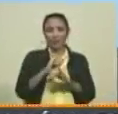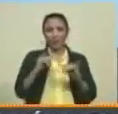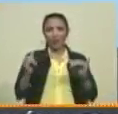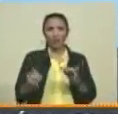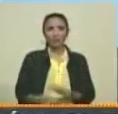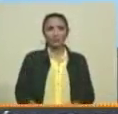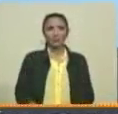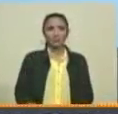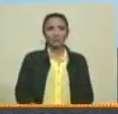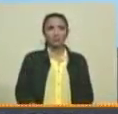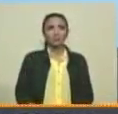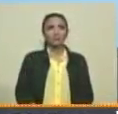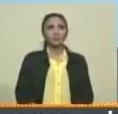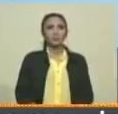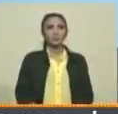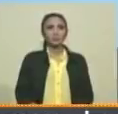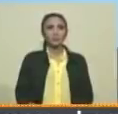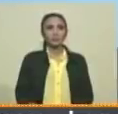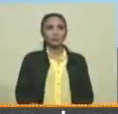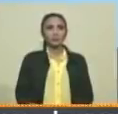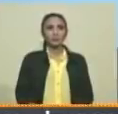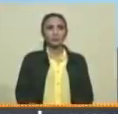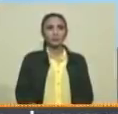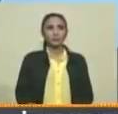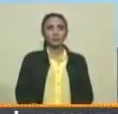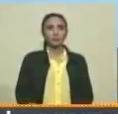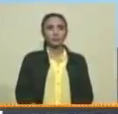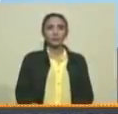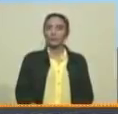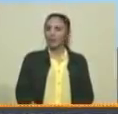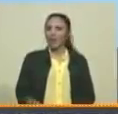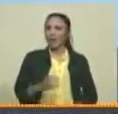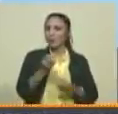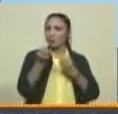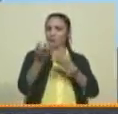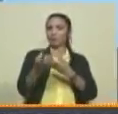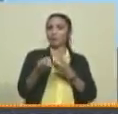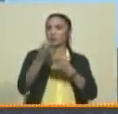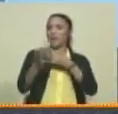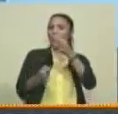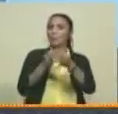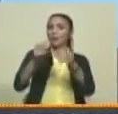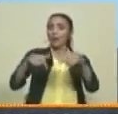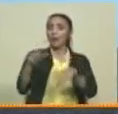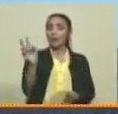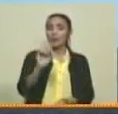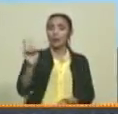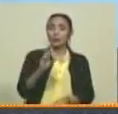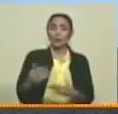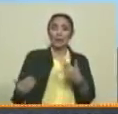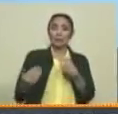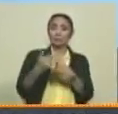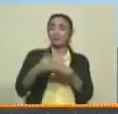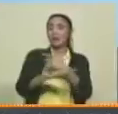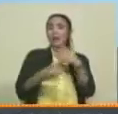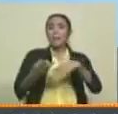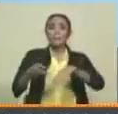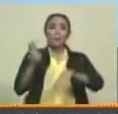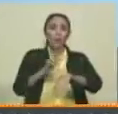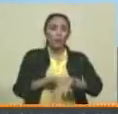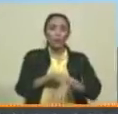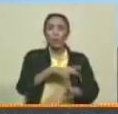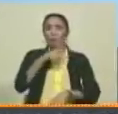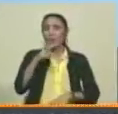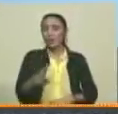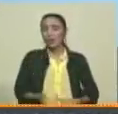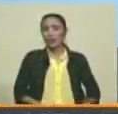Ellos en el mundo echan un cuento de una Venezuela que no existe. Aquí existe una Venezuela en paz.